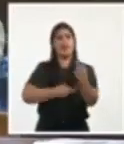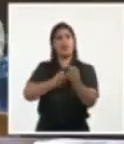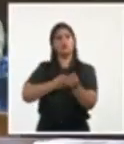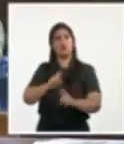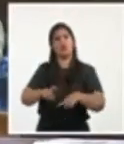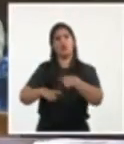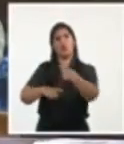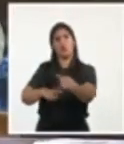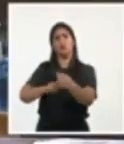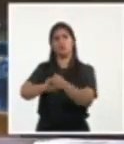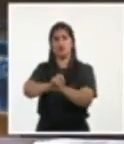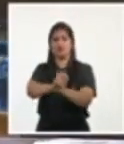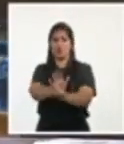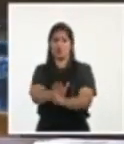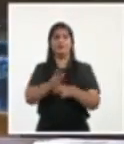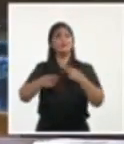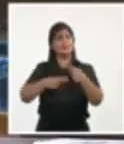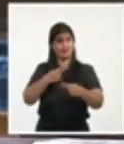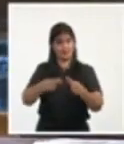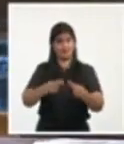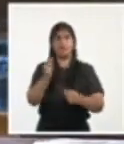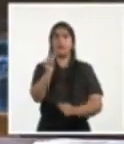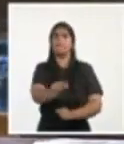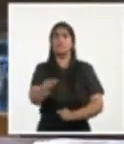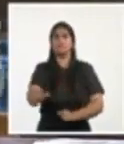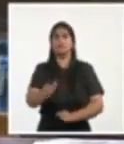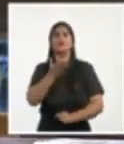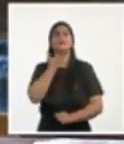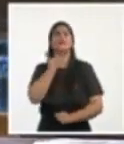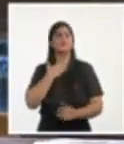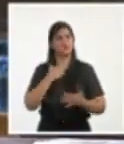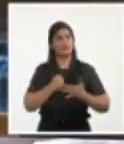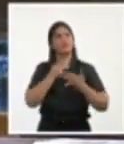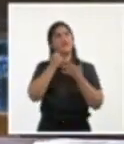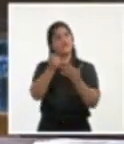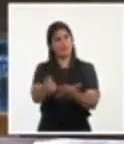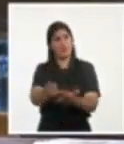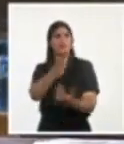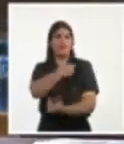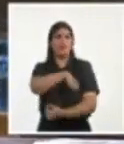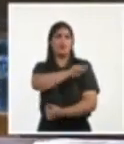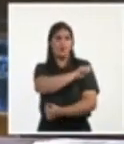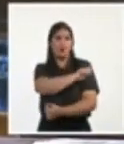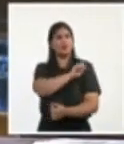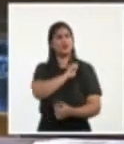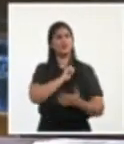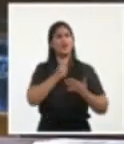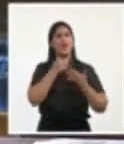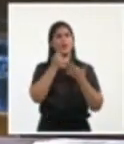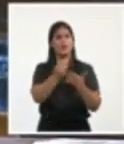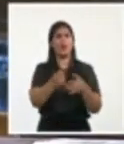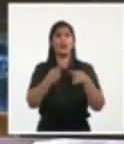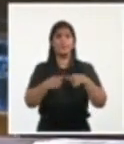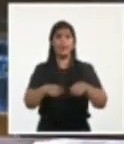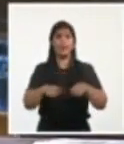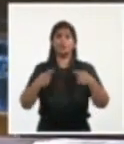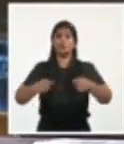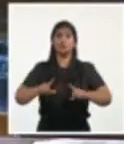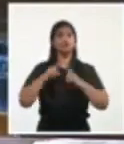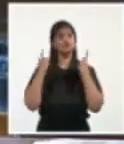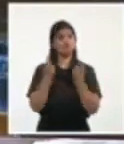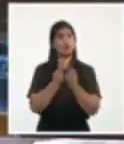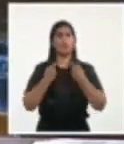territorio y seguimos trabajando para lograr que esa fuerza pueda participar en el enfrentamiento a la